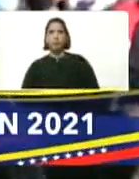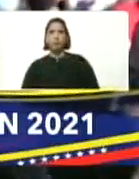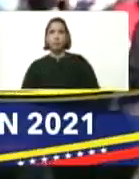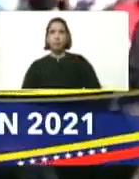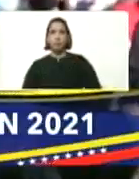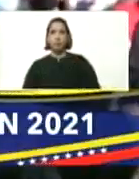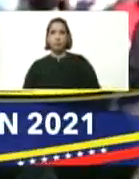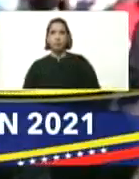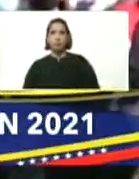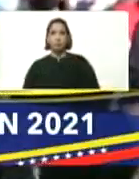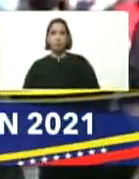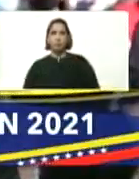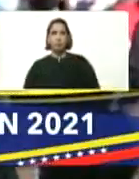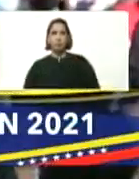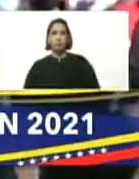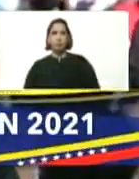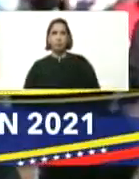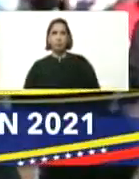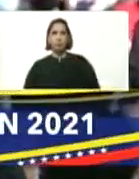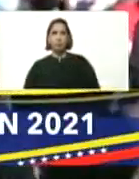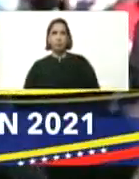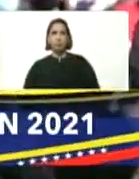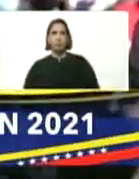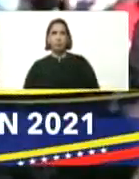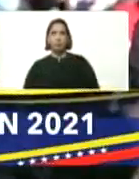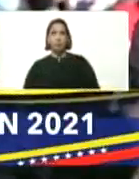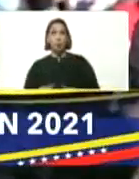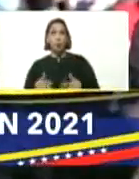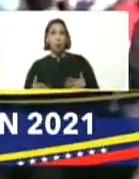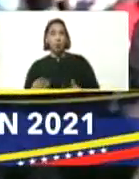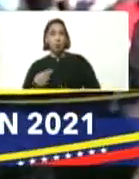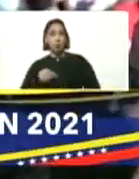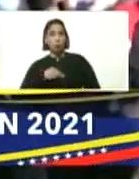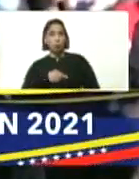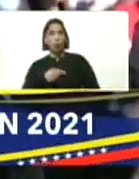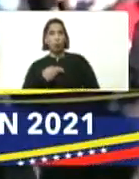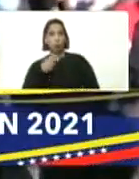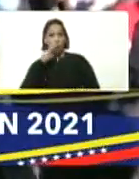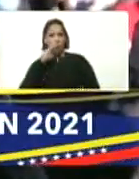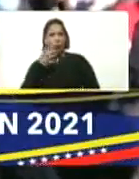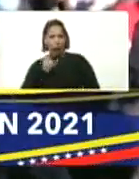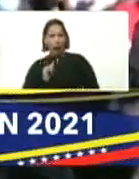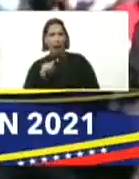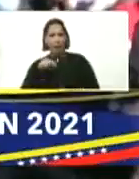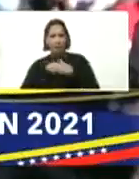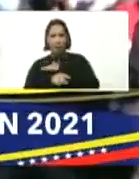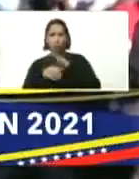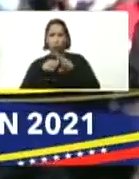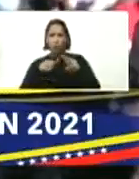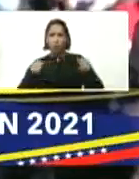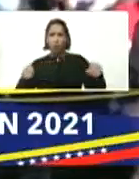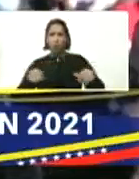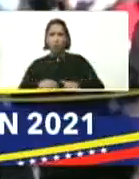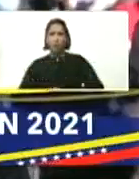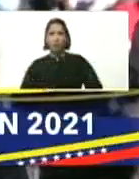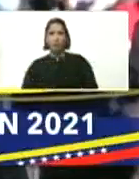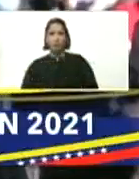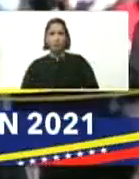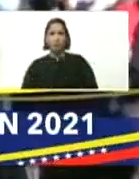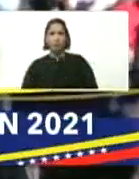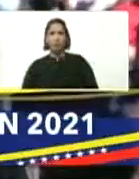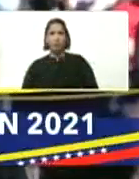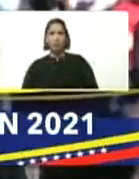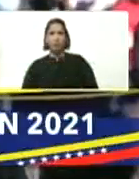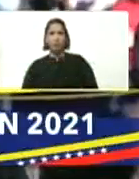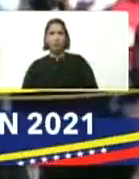Content d'être sur ces terres. Y cuando uno está en estas tierras, de ce grand pays avec sa grande